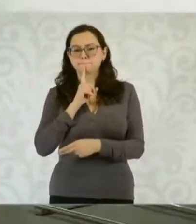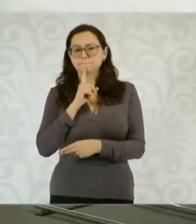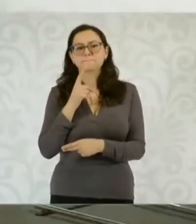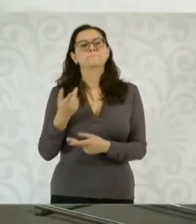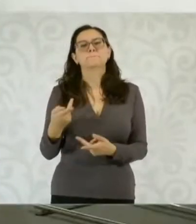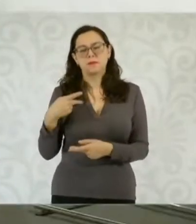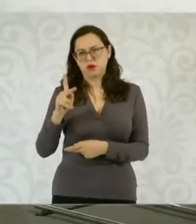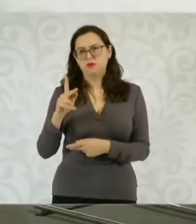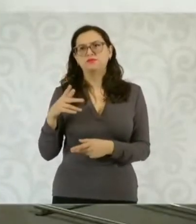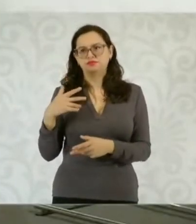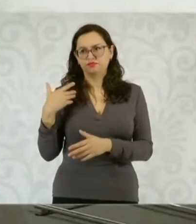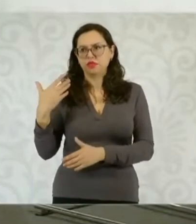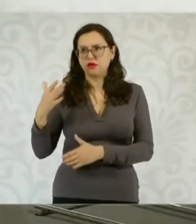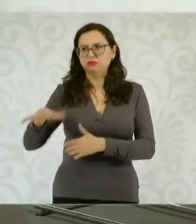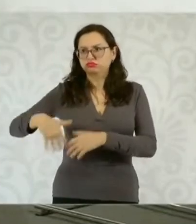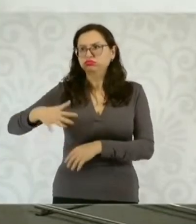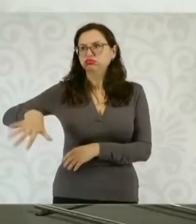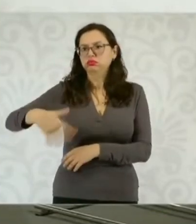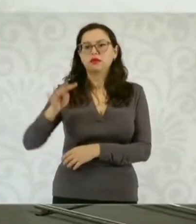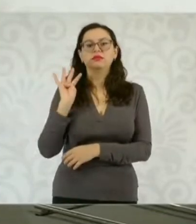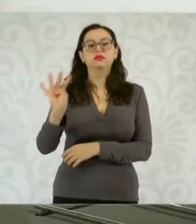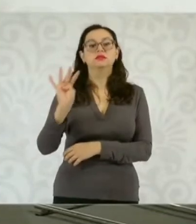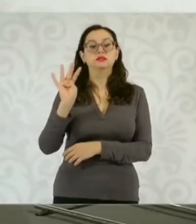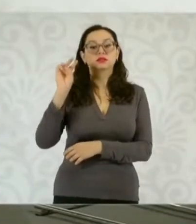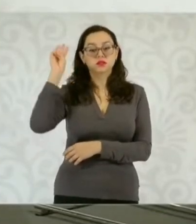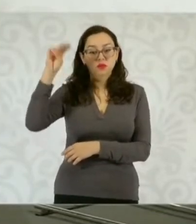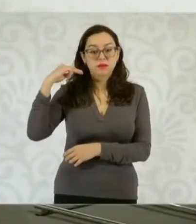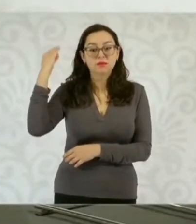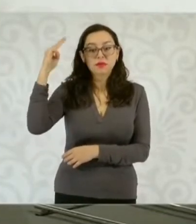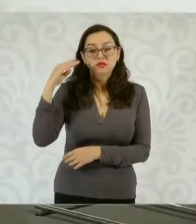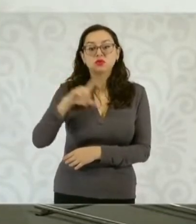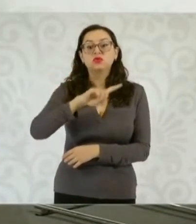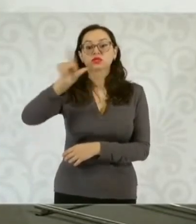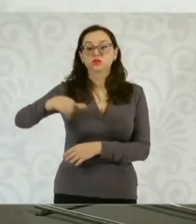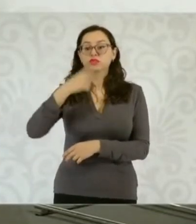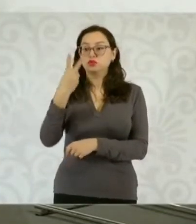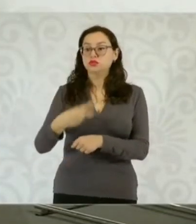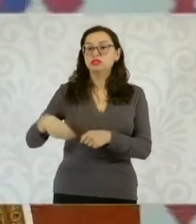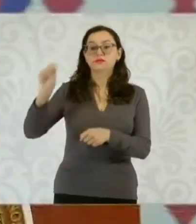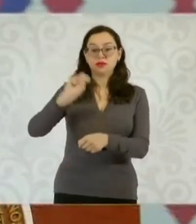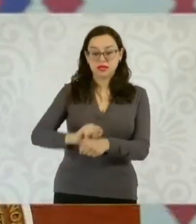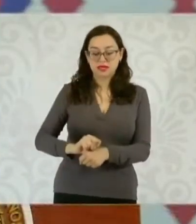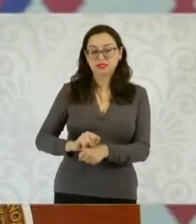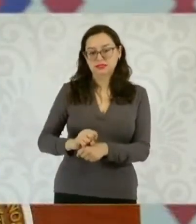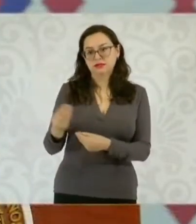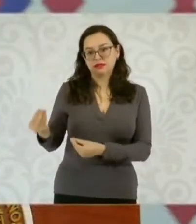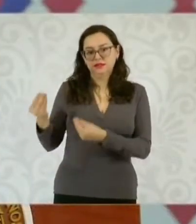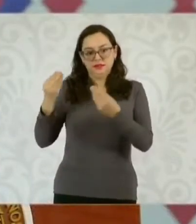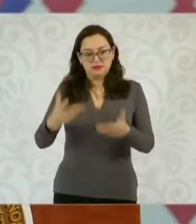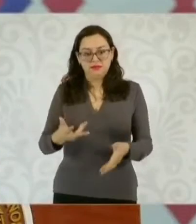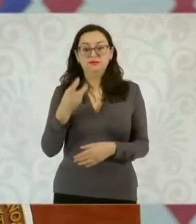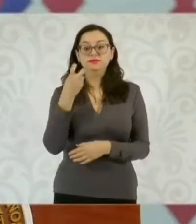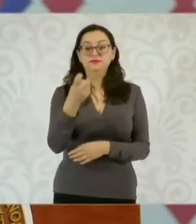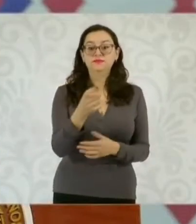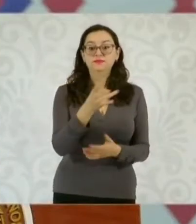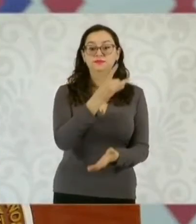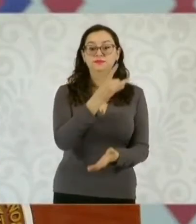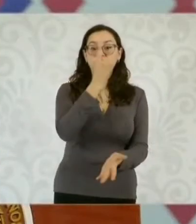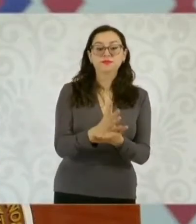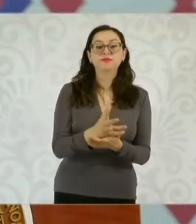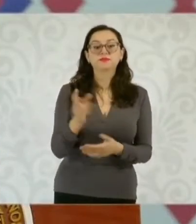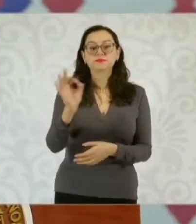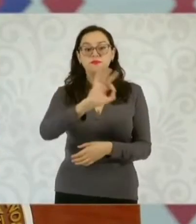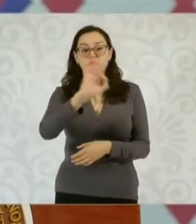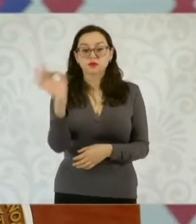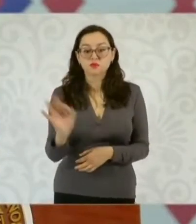culmine el 19 de marzo y entregas a partir de 2 semanas posteriores a ese fallo. Eso solo para el porcentaje relativamente pequeño